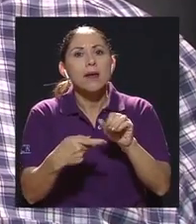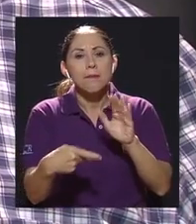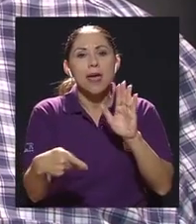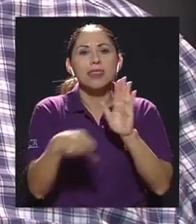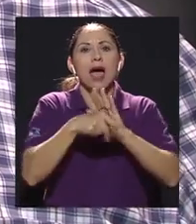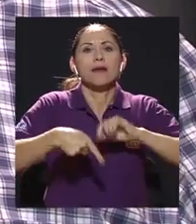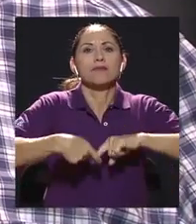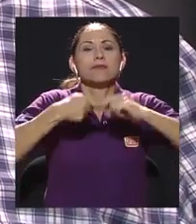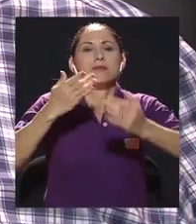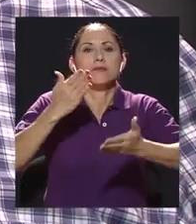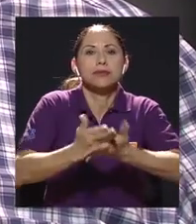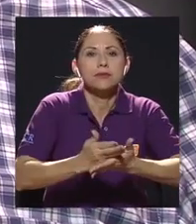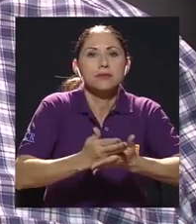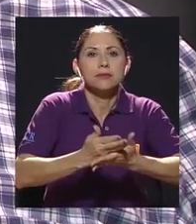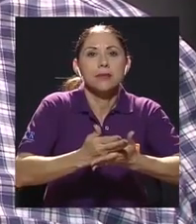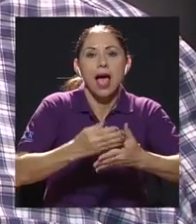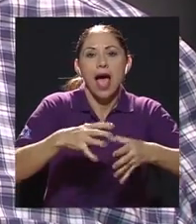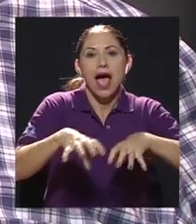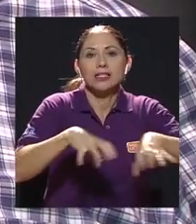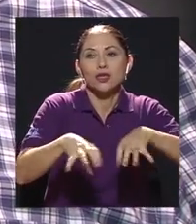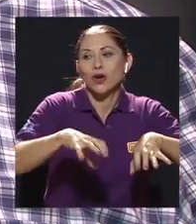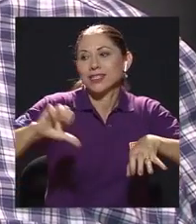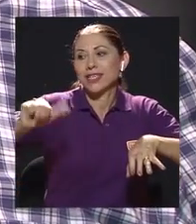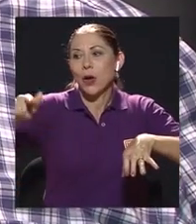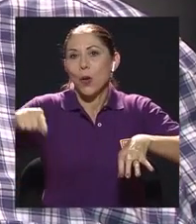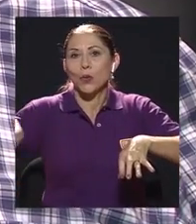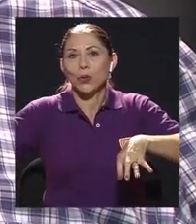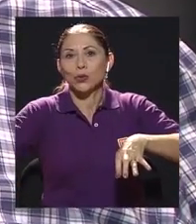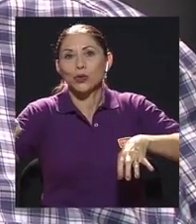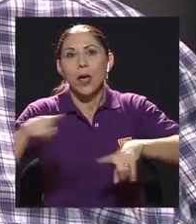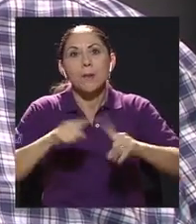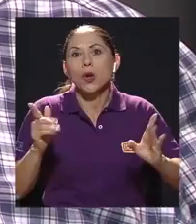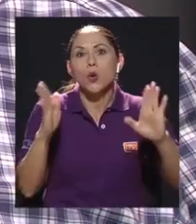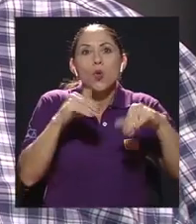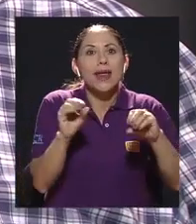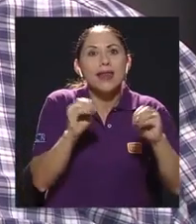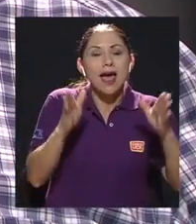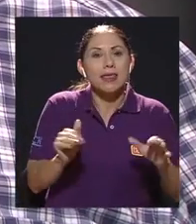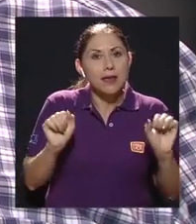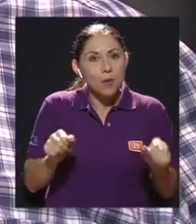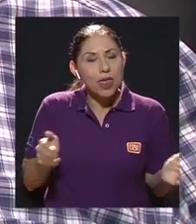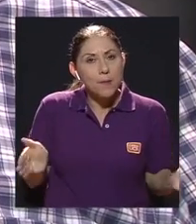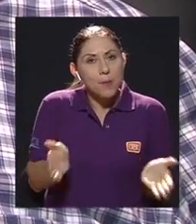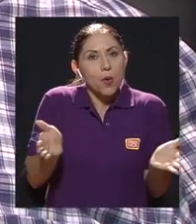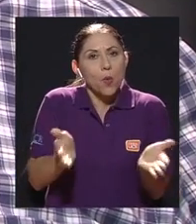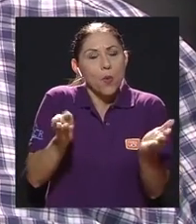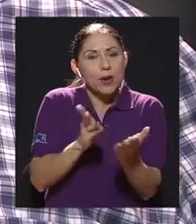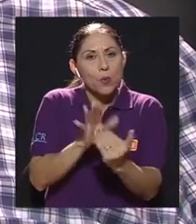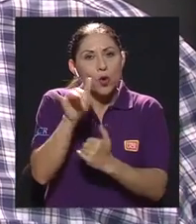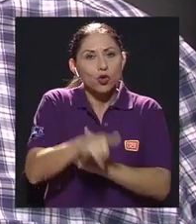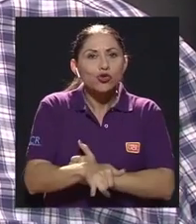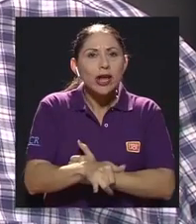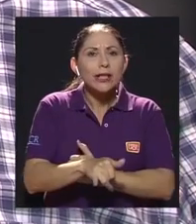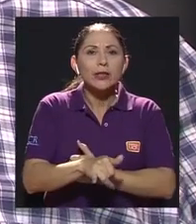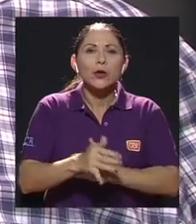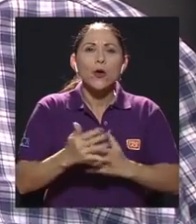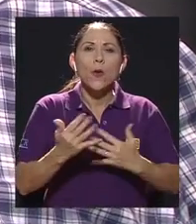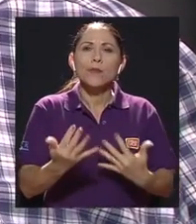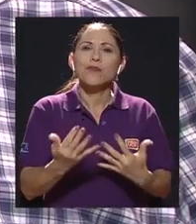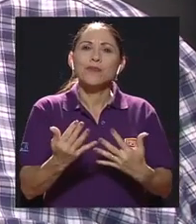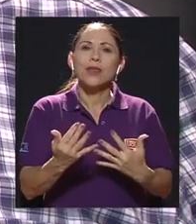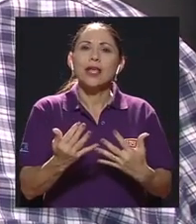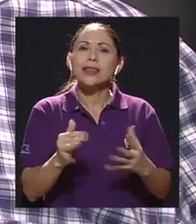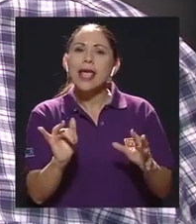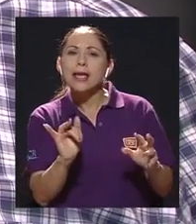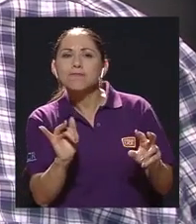actores adversarios, pero no haya nadie que pueda promover un proyecto de una cierta